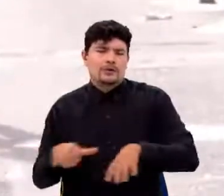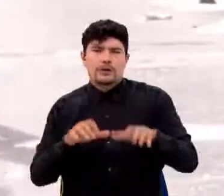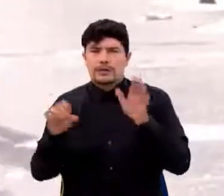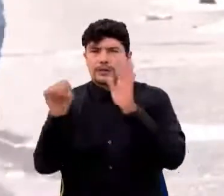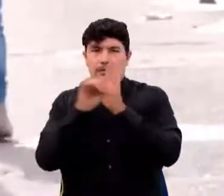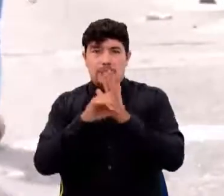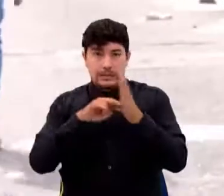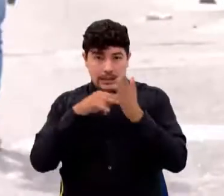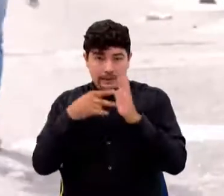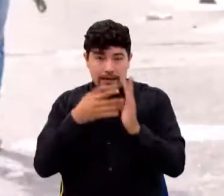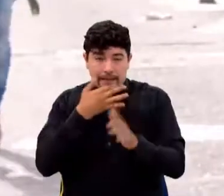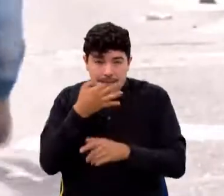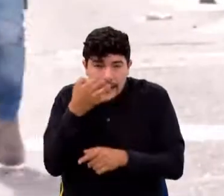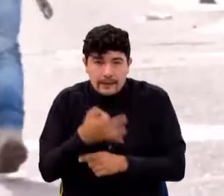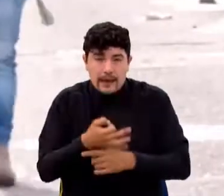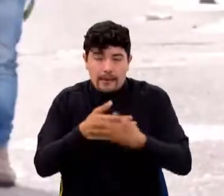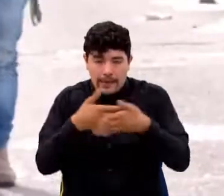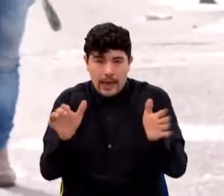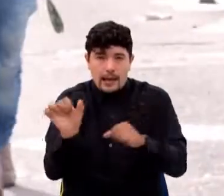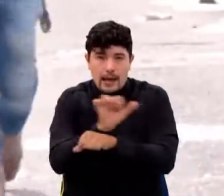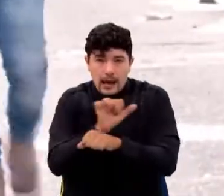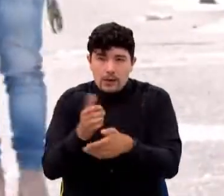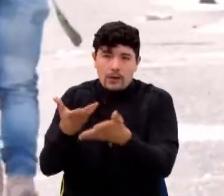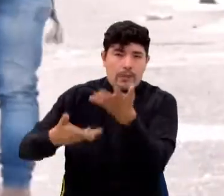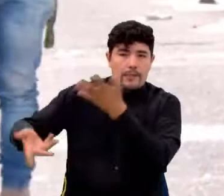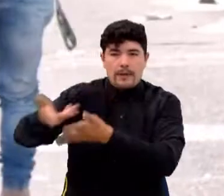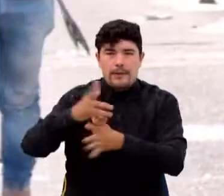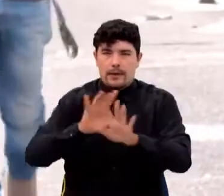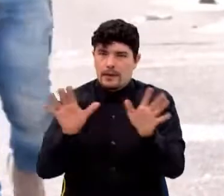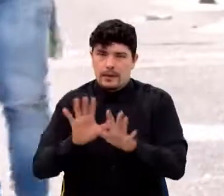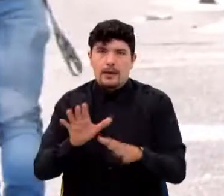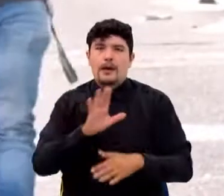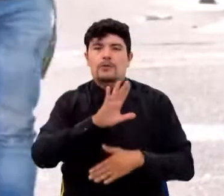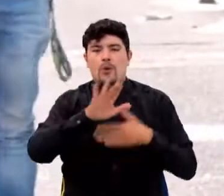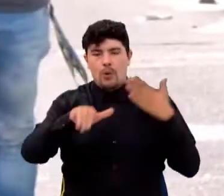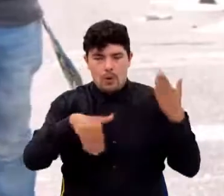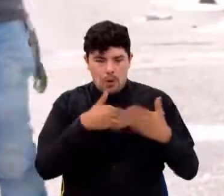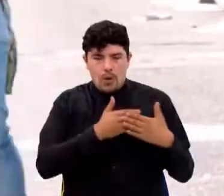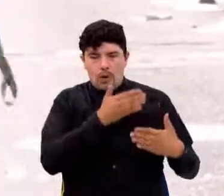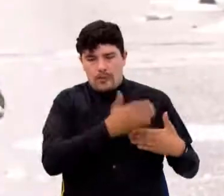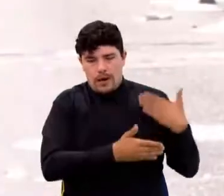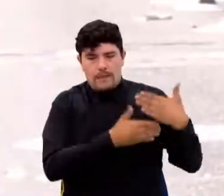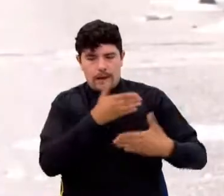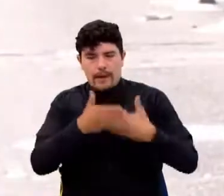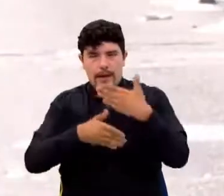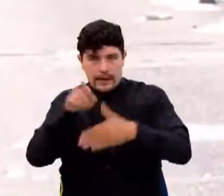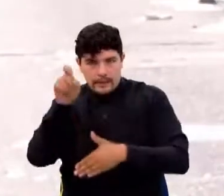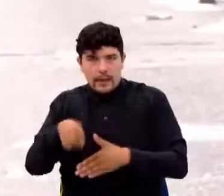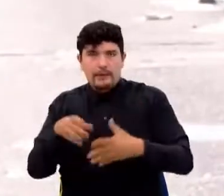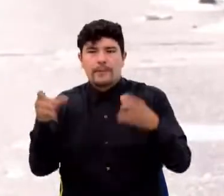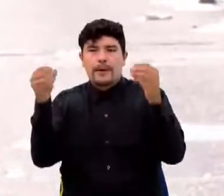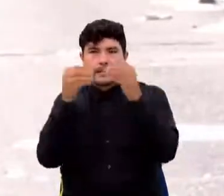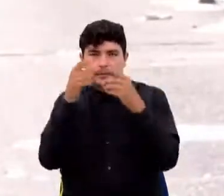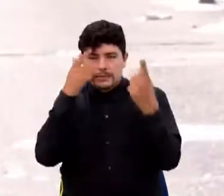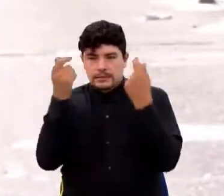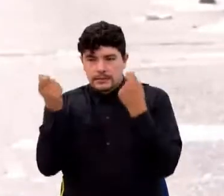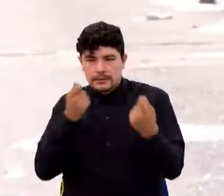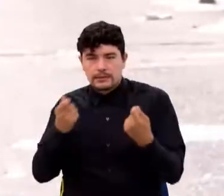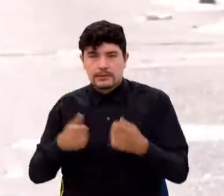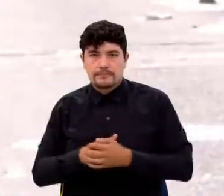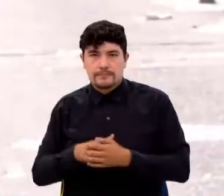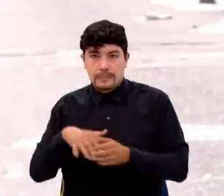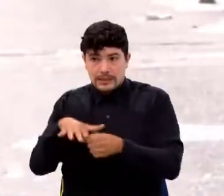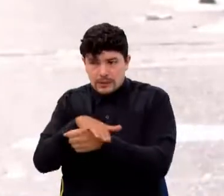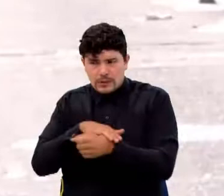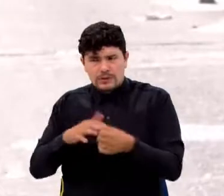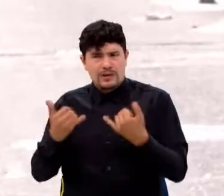no habrá una apertura oficial, pues todo debe tener su proceso y se deben generar más estrategias. Esta